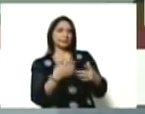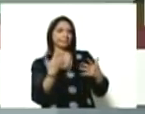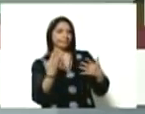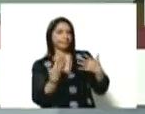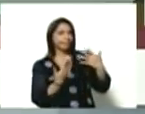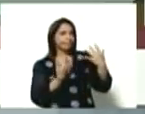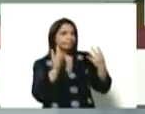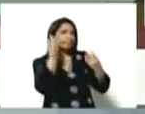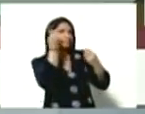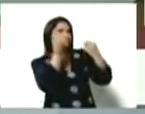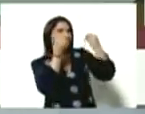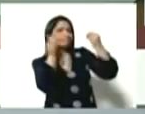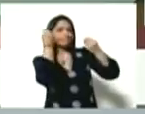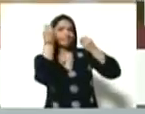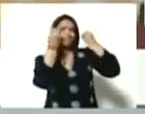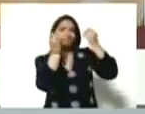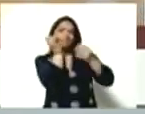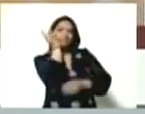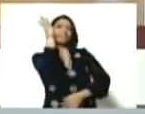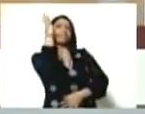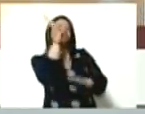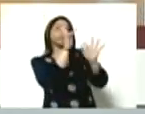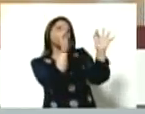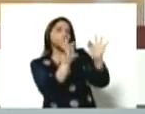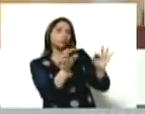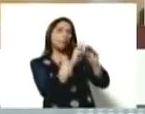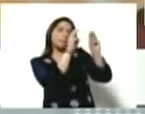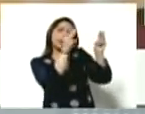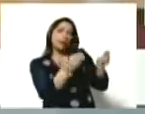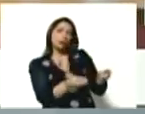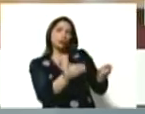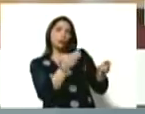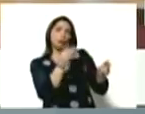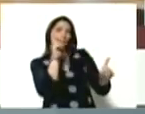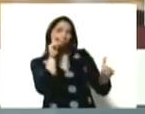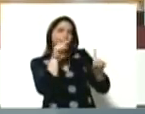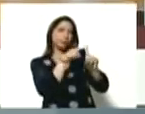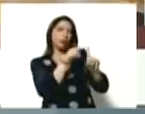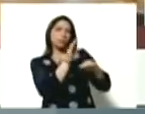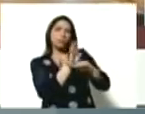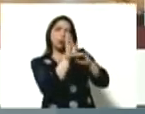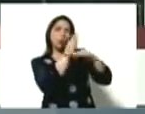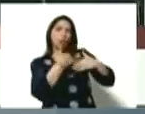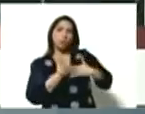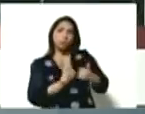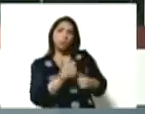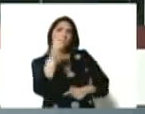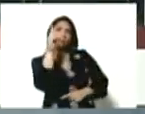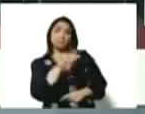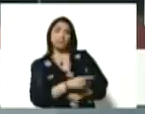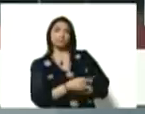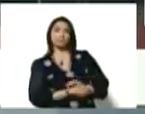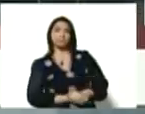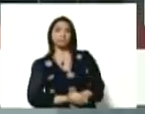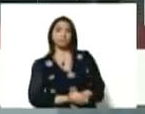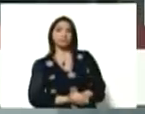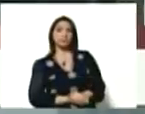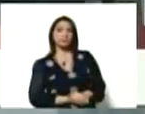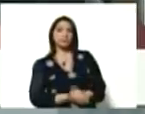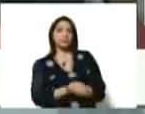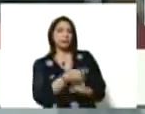reinvención de las formas, de los métodos desde el punto de vista de la bioseguridad, sino también desde el punto de